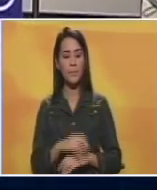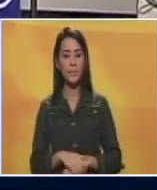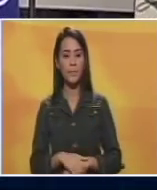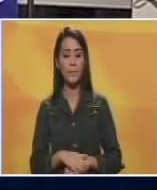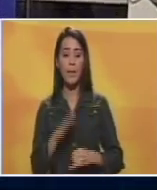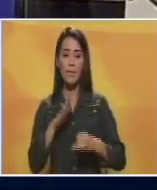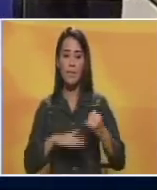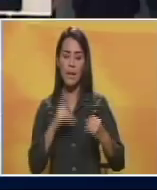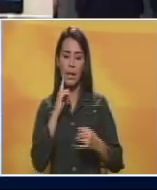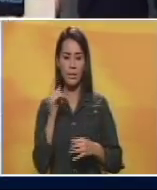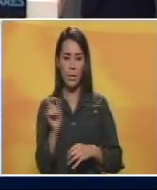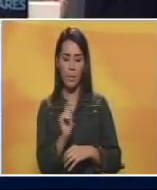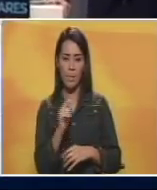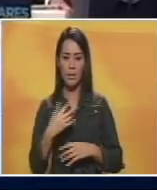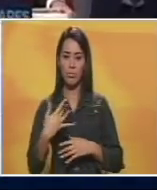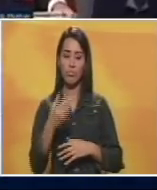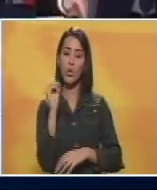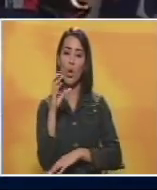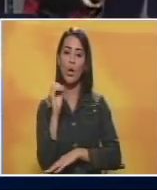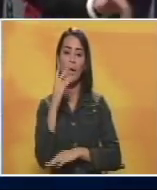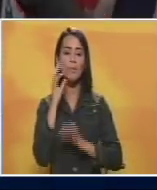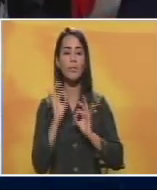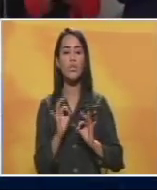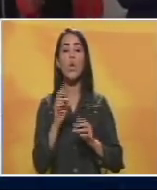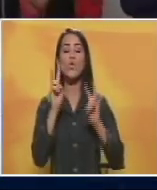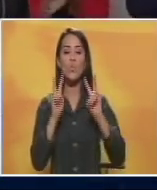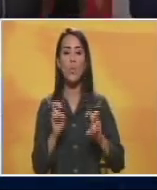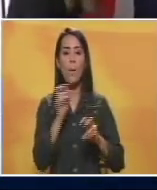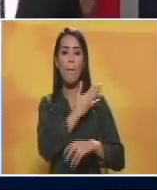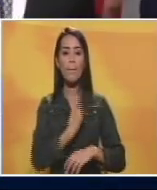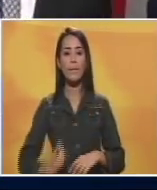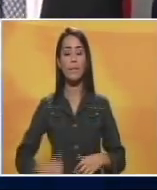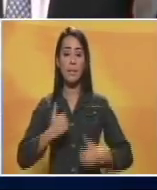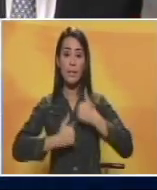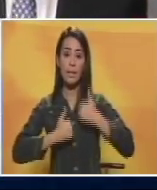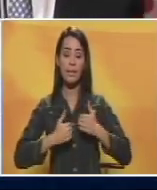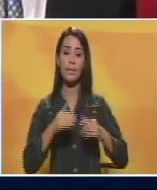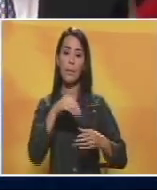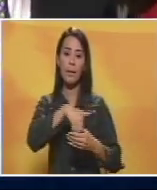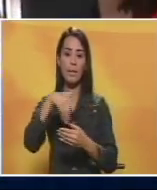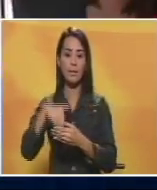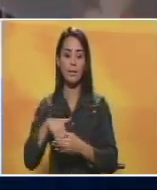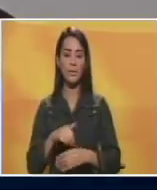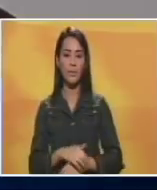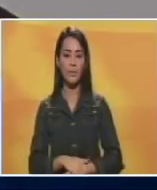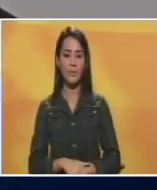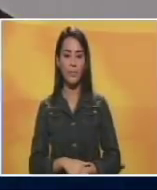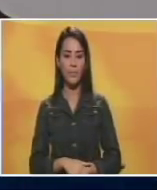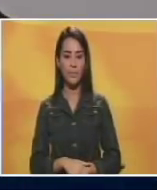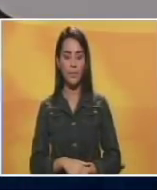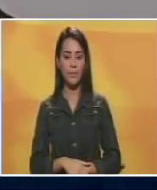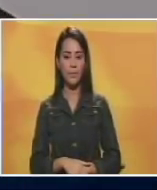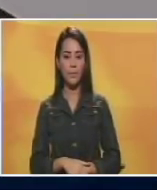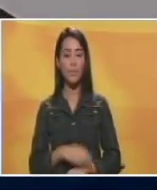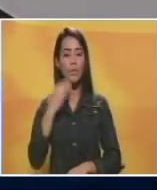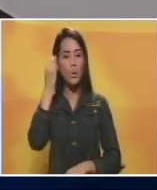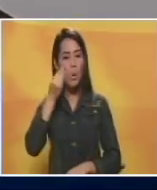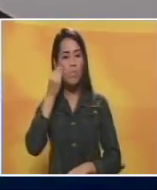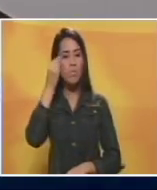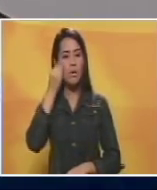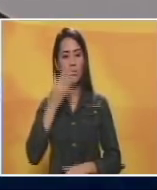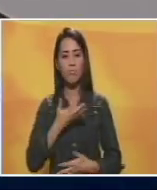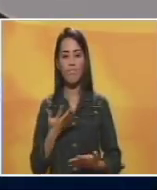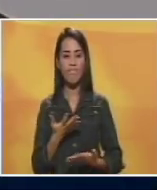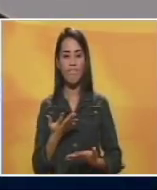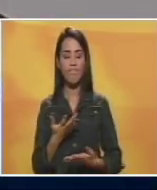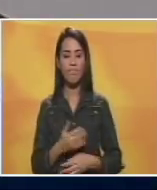verano con un congreso extraordinario en el que se elegirá un nuevo presidente y candidato para las elecciones generales. Y ahora pienso